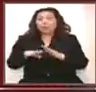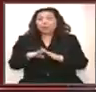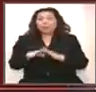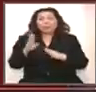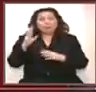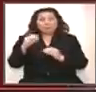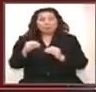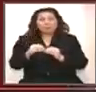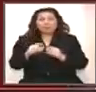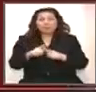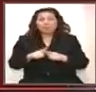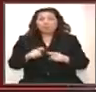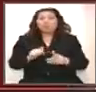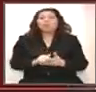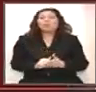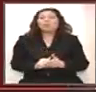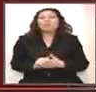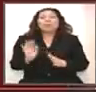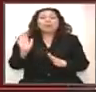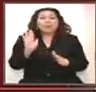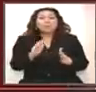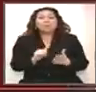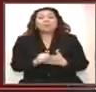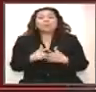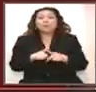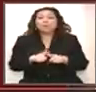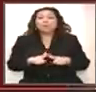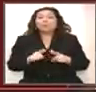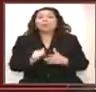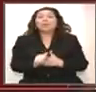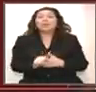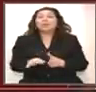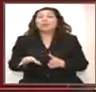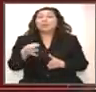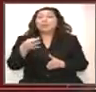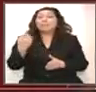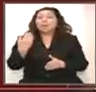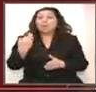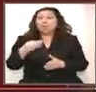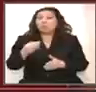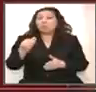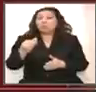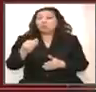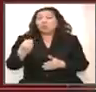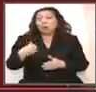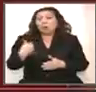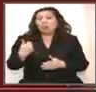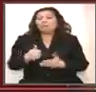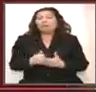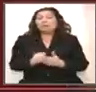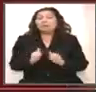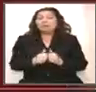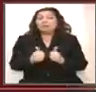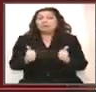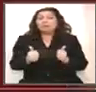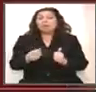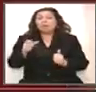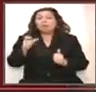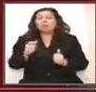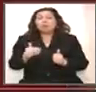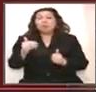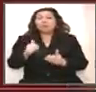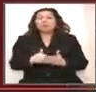de la comisaría de la localidad, ambientado este lugar exclusivamente para adolescentes, completamente separado de los